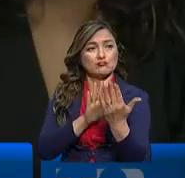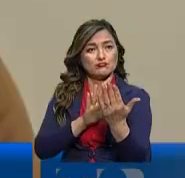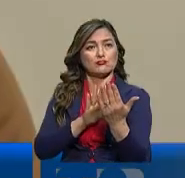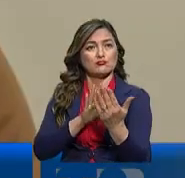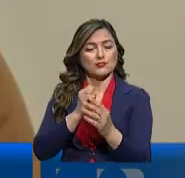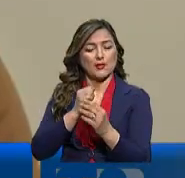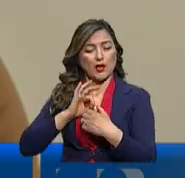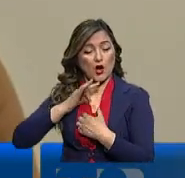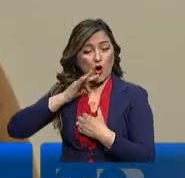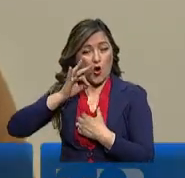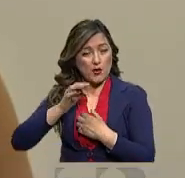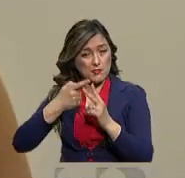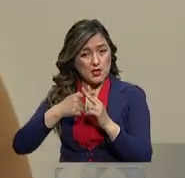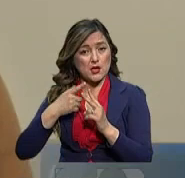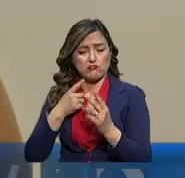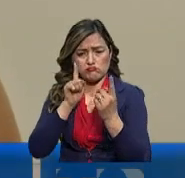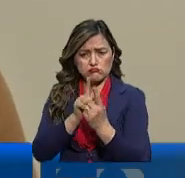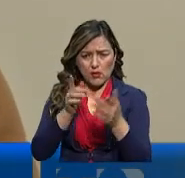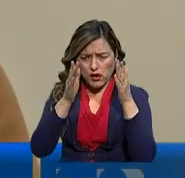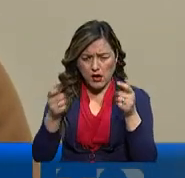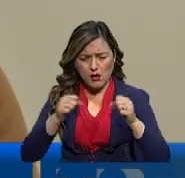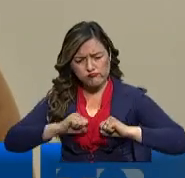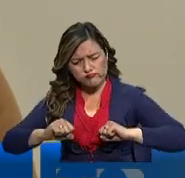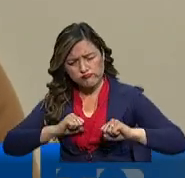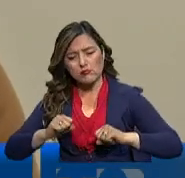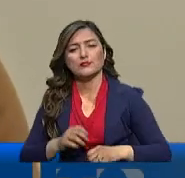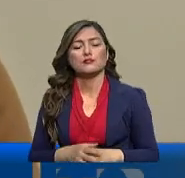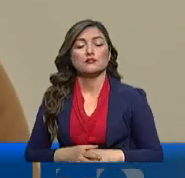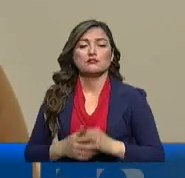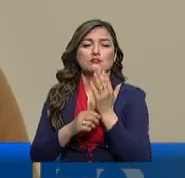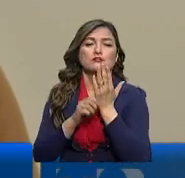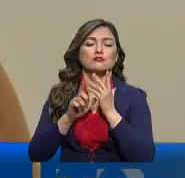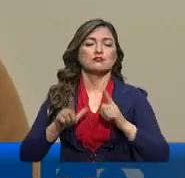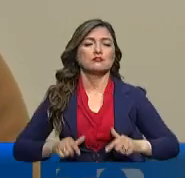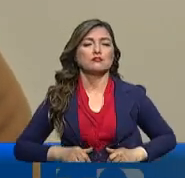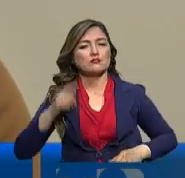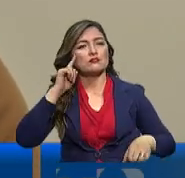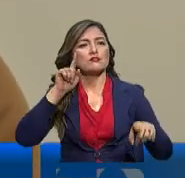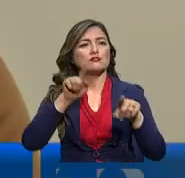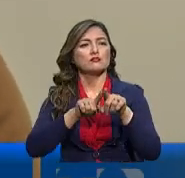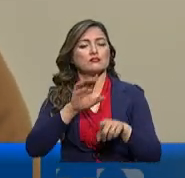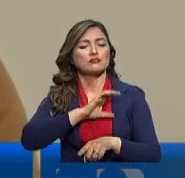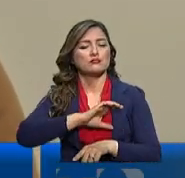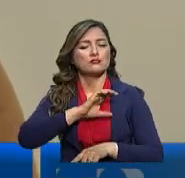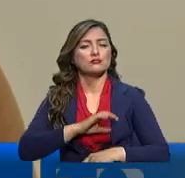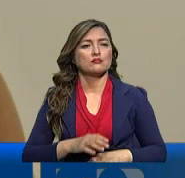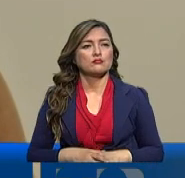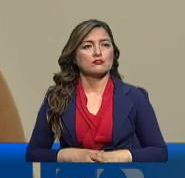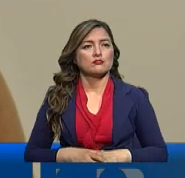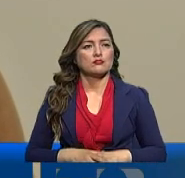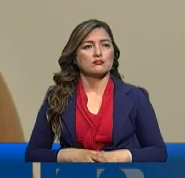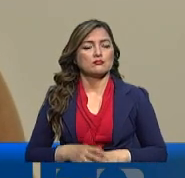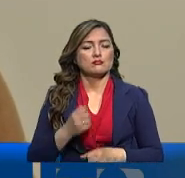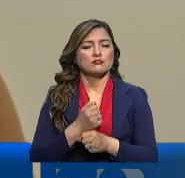reubicados. Claro, tiene que ver mucho también el Ministerio de Salud, que debería también ponerse de acuerdo con el municipio para que nos puedan a nosotros reubicar y darnos